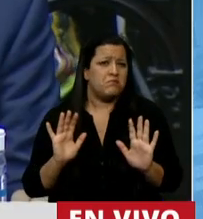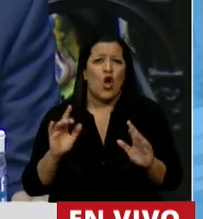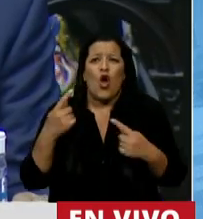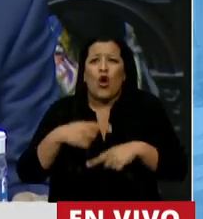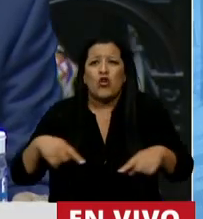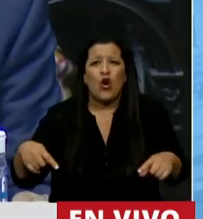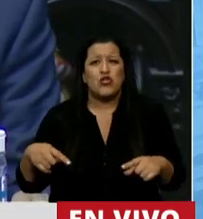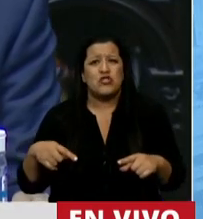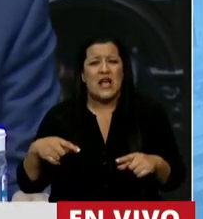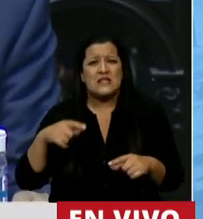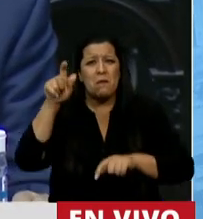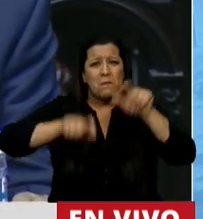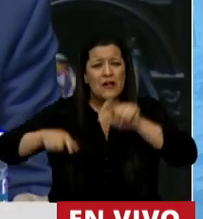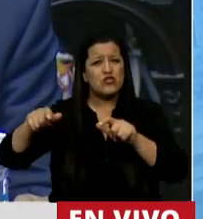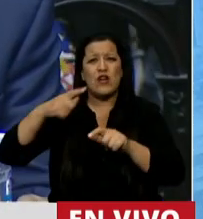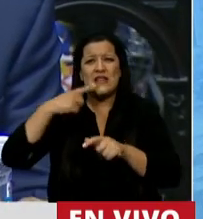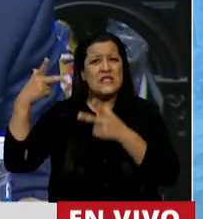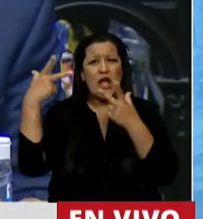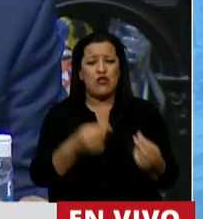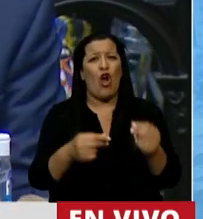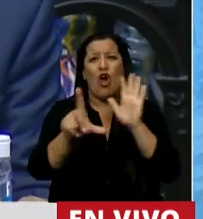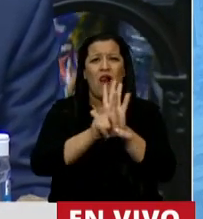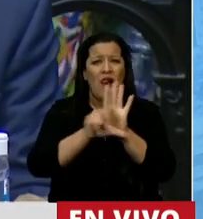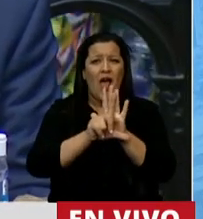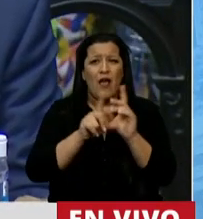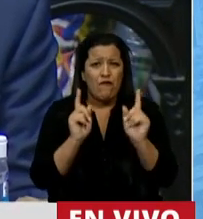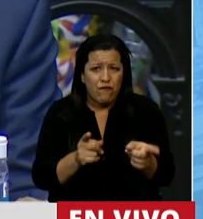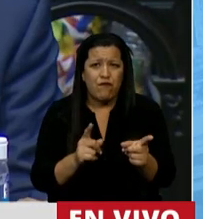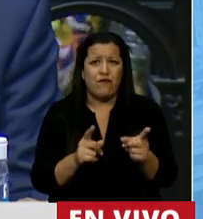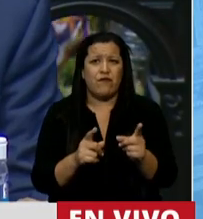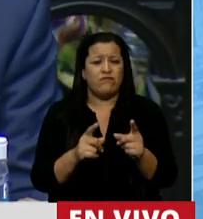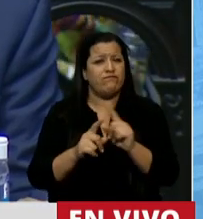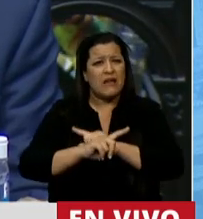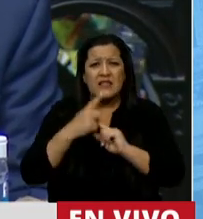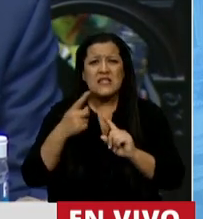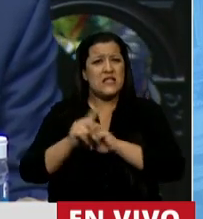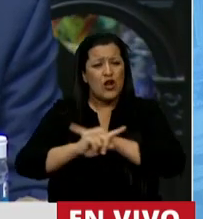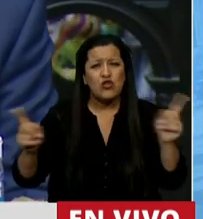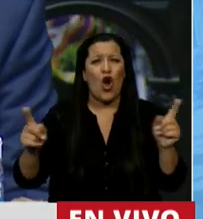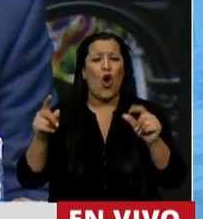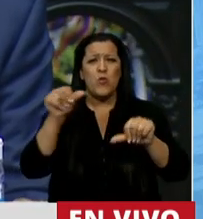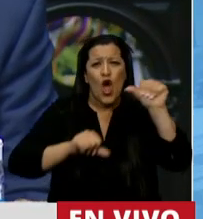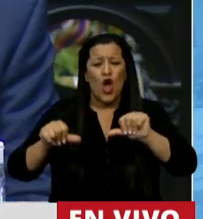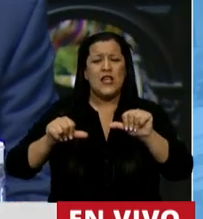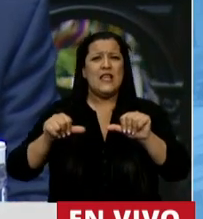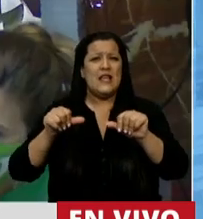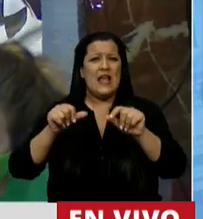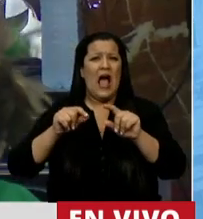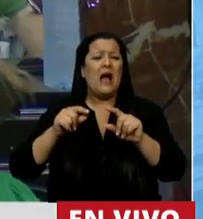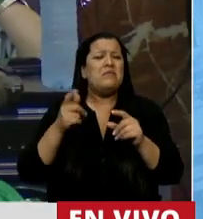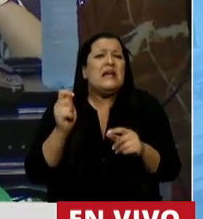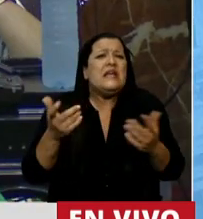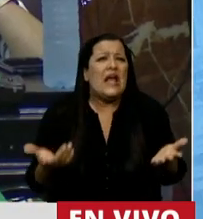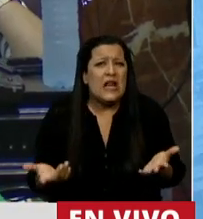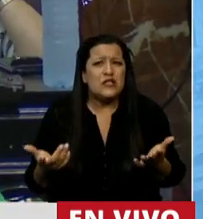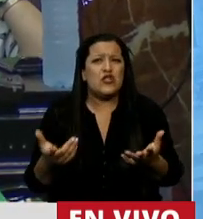aquellos que niegan la legislación vigente, que niegan la biología, que niegan la ciencia. ¿Quiénes son